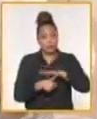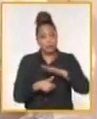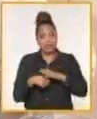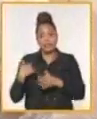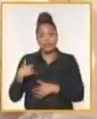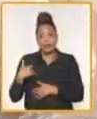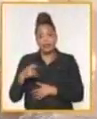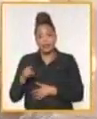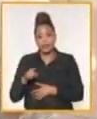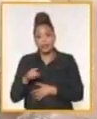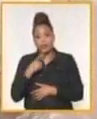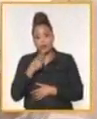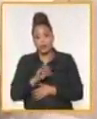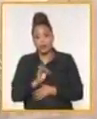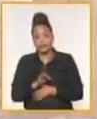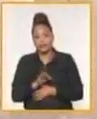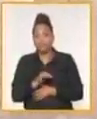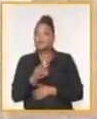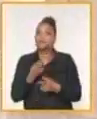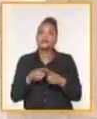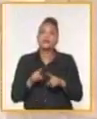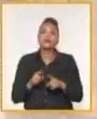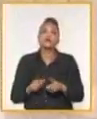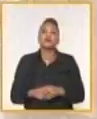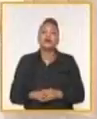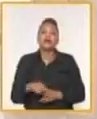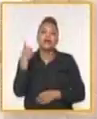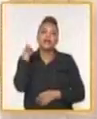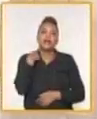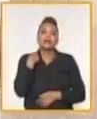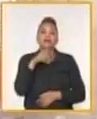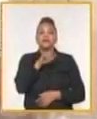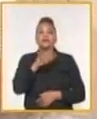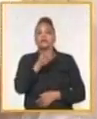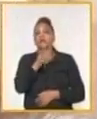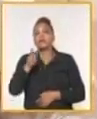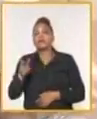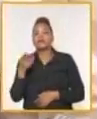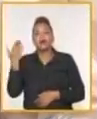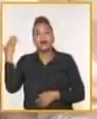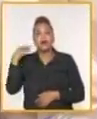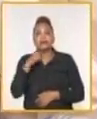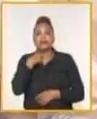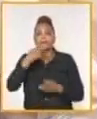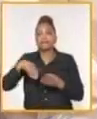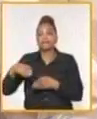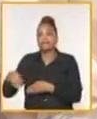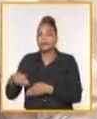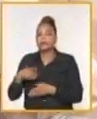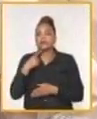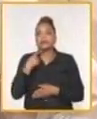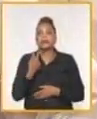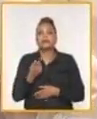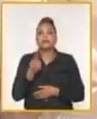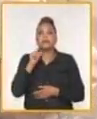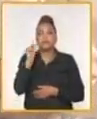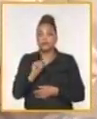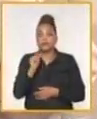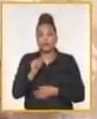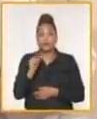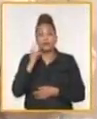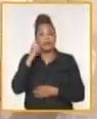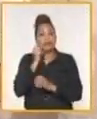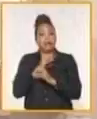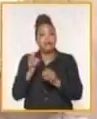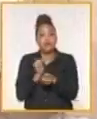Entonces, es verdad. Y bueno, y desde el año 12 o antes están matando científicos nucleares porque no